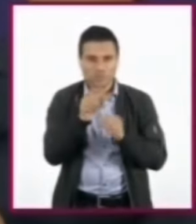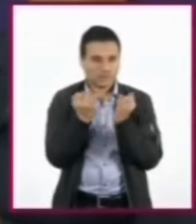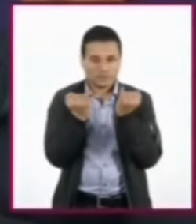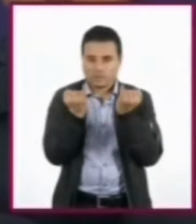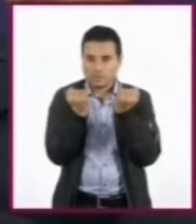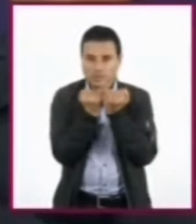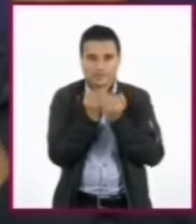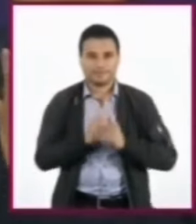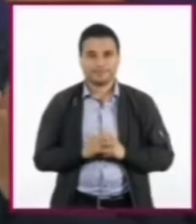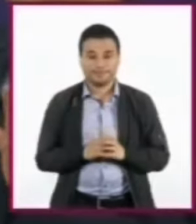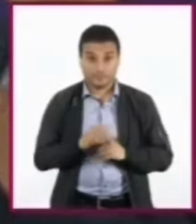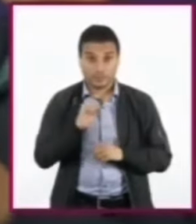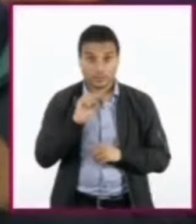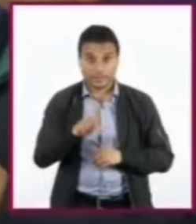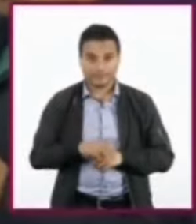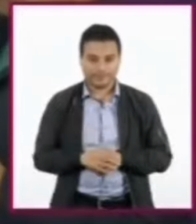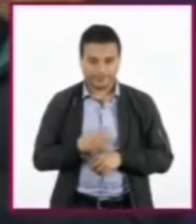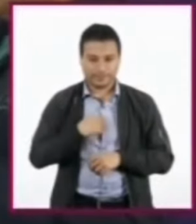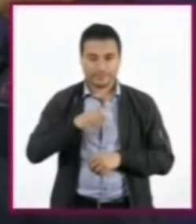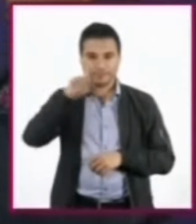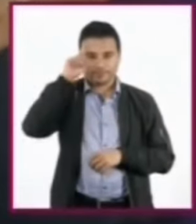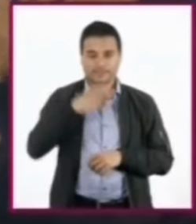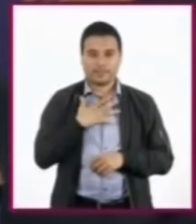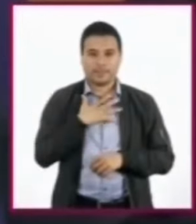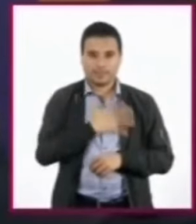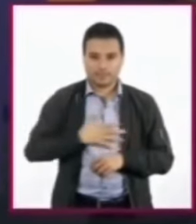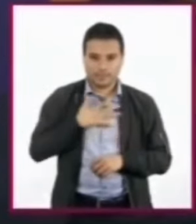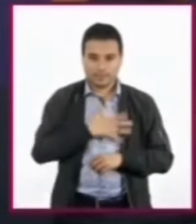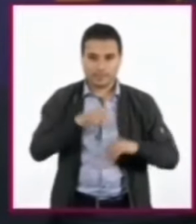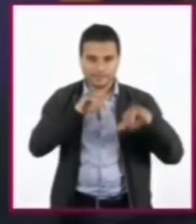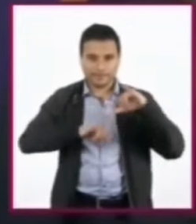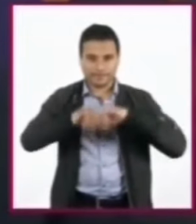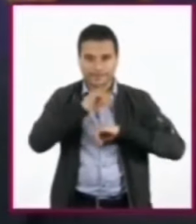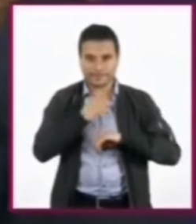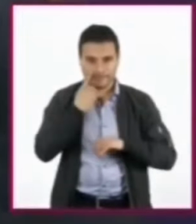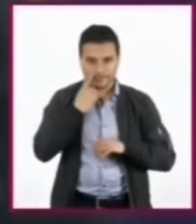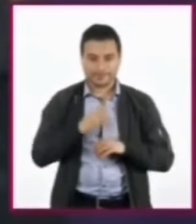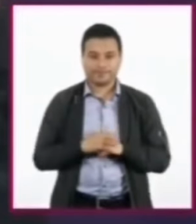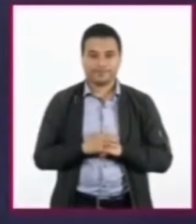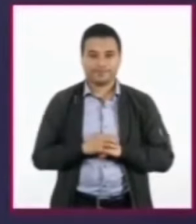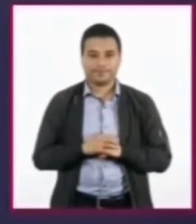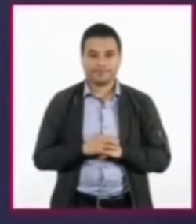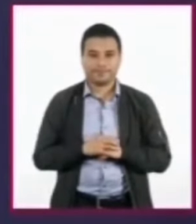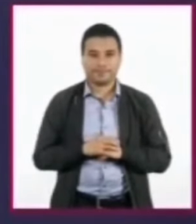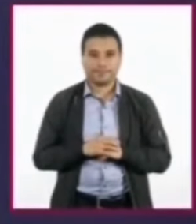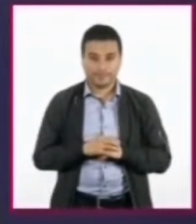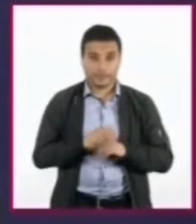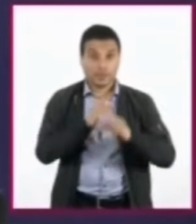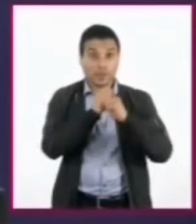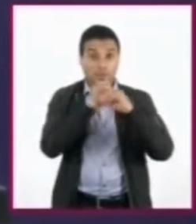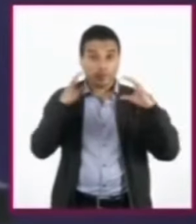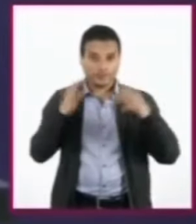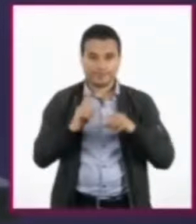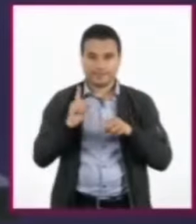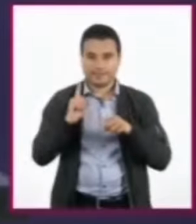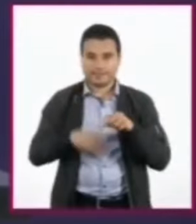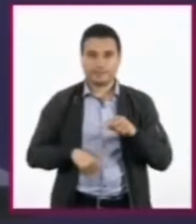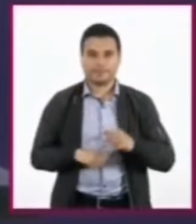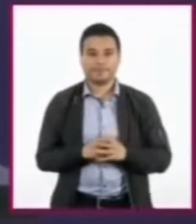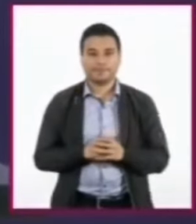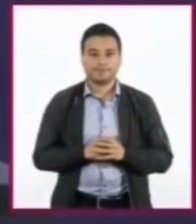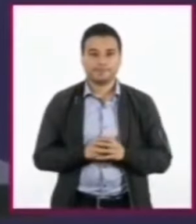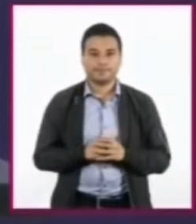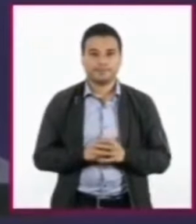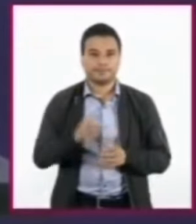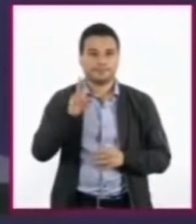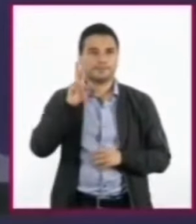anterior. Ok, ahora me toca experimentar. Permítanme. Vamos a retirar el globo de este matraz y